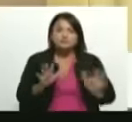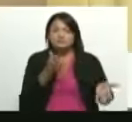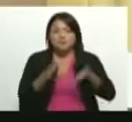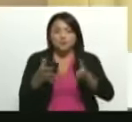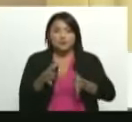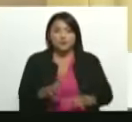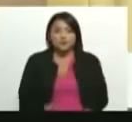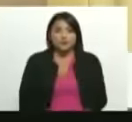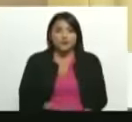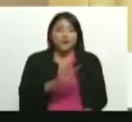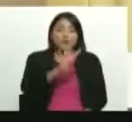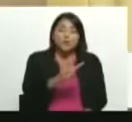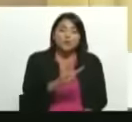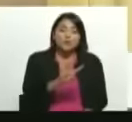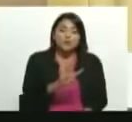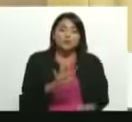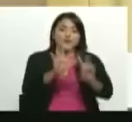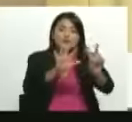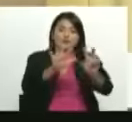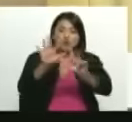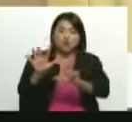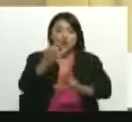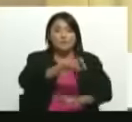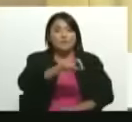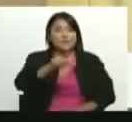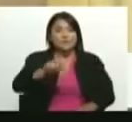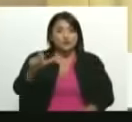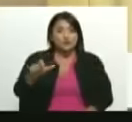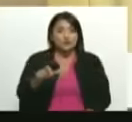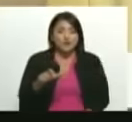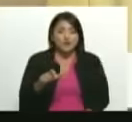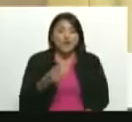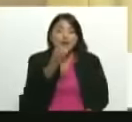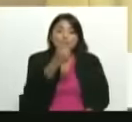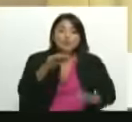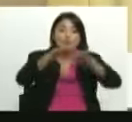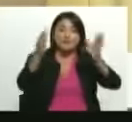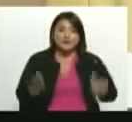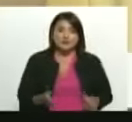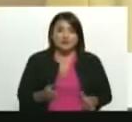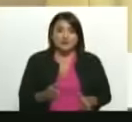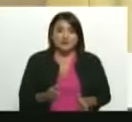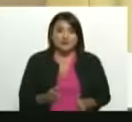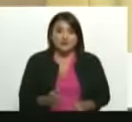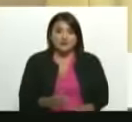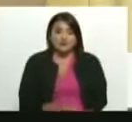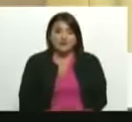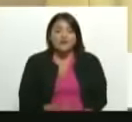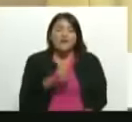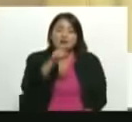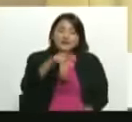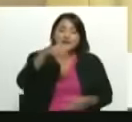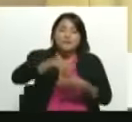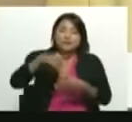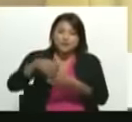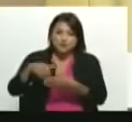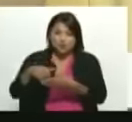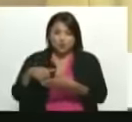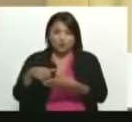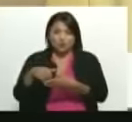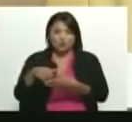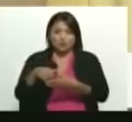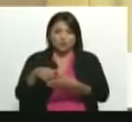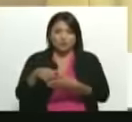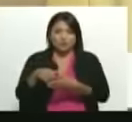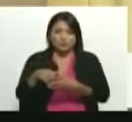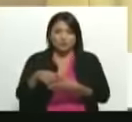voten 478 personas en una mesa. En la elección entre